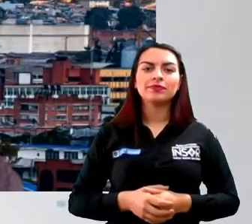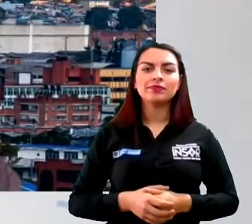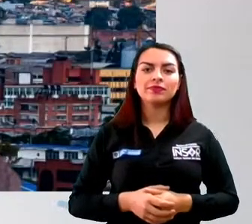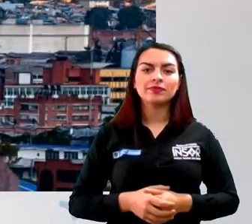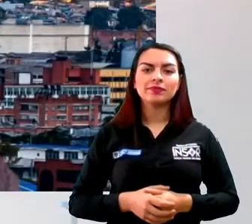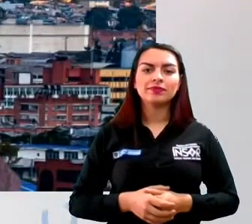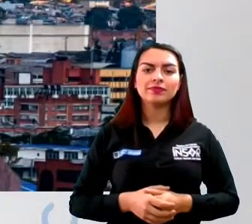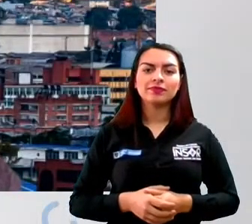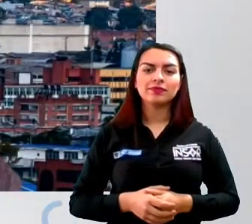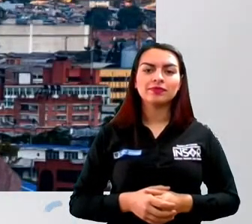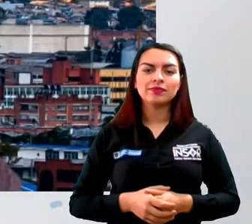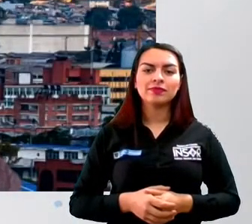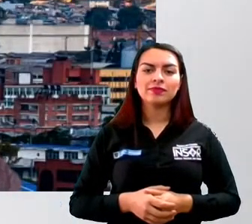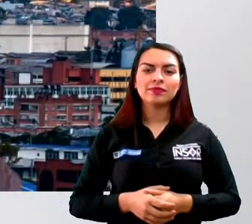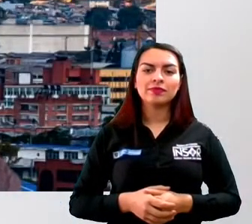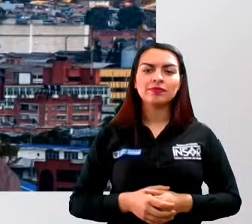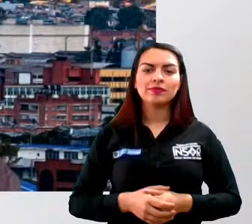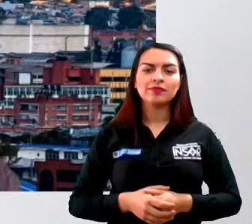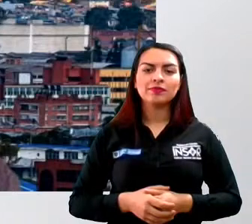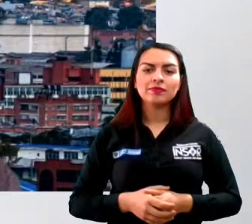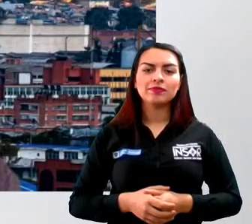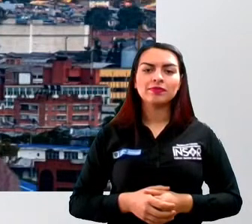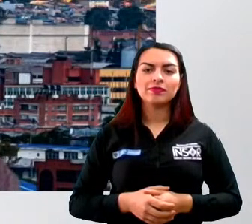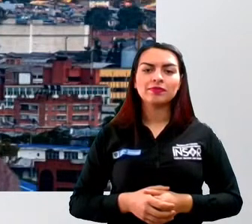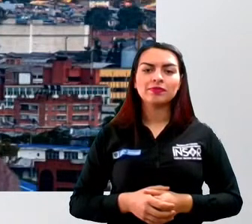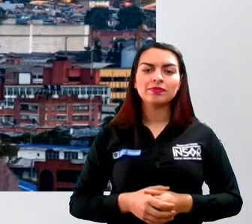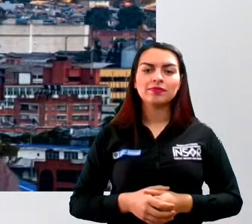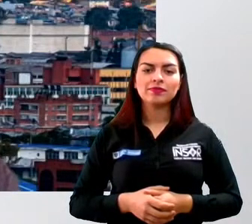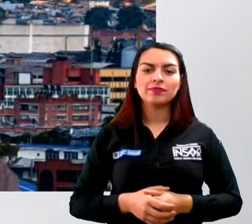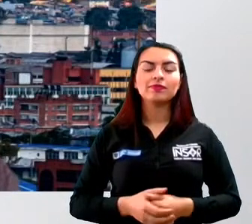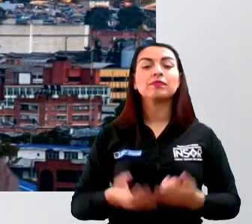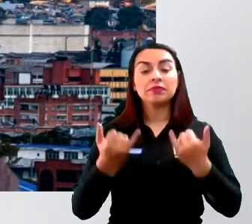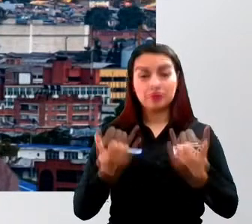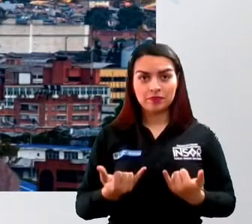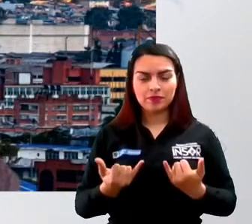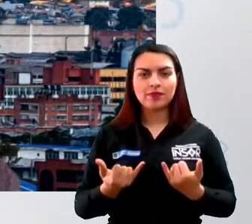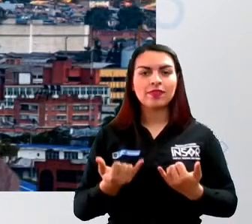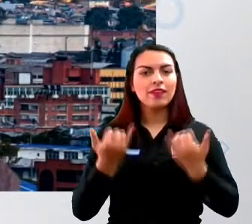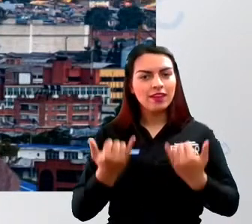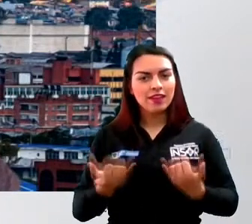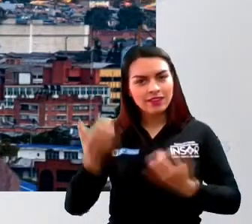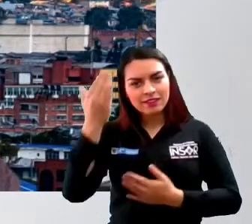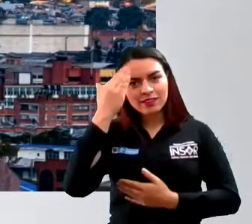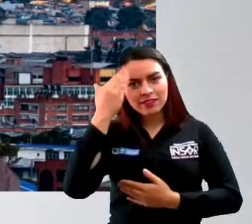Bueno, de nuevo los invito a que vayan a menti.com con